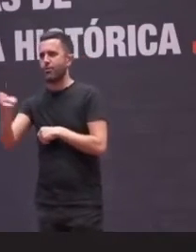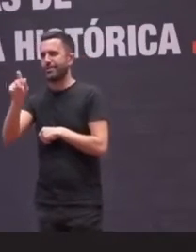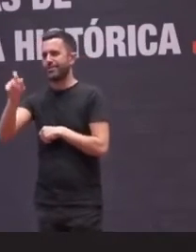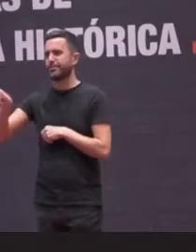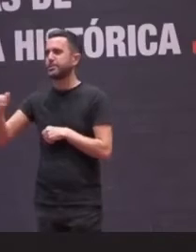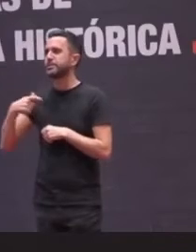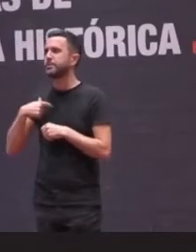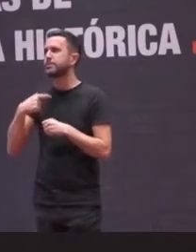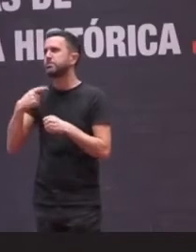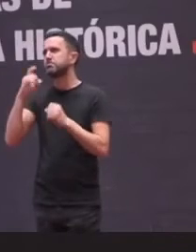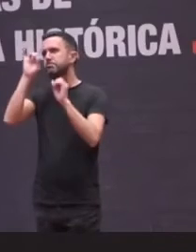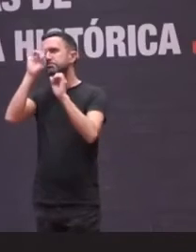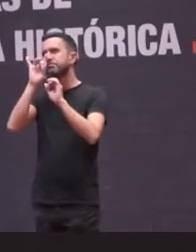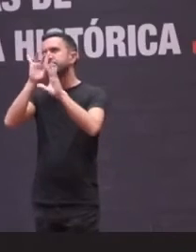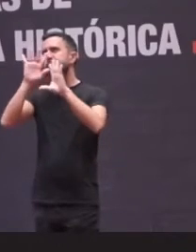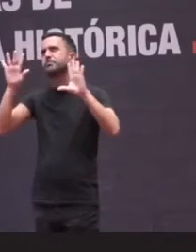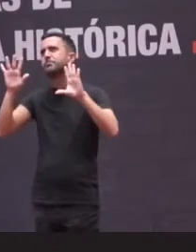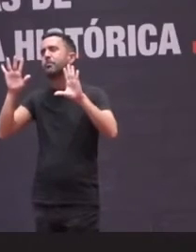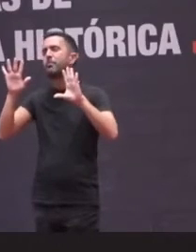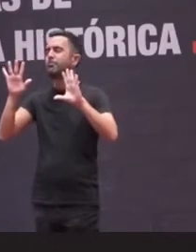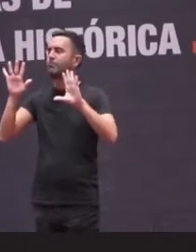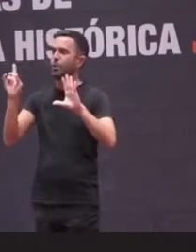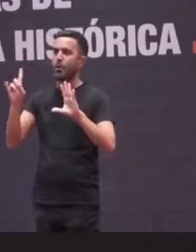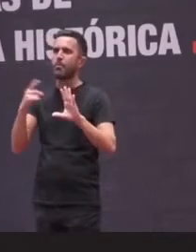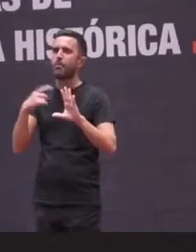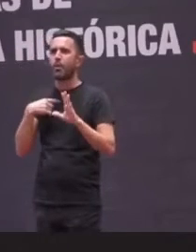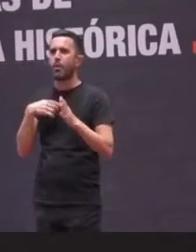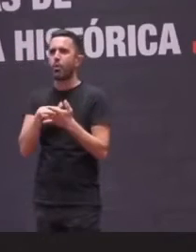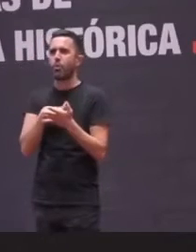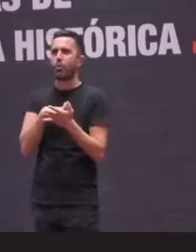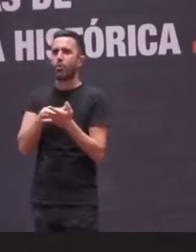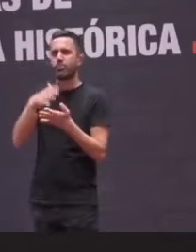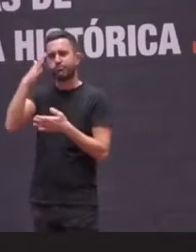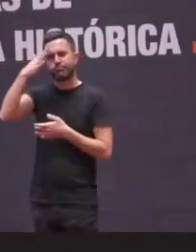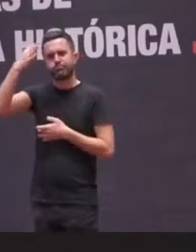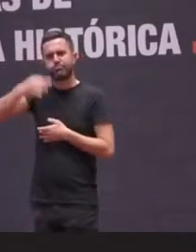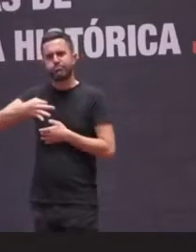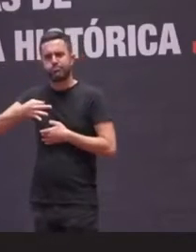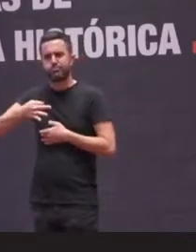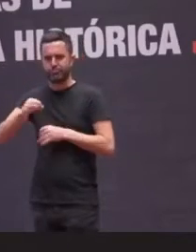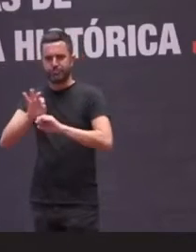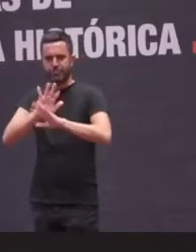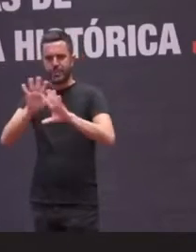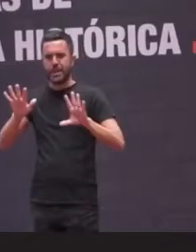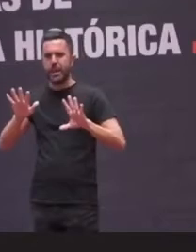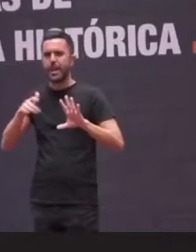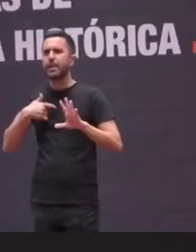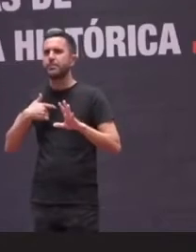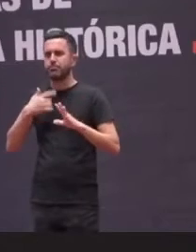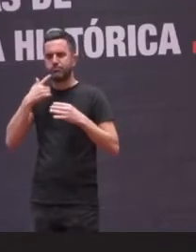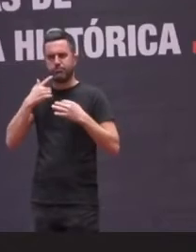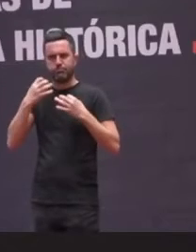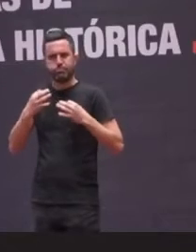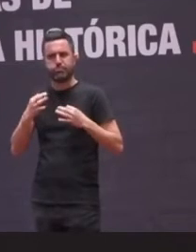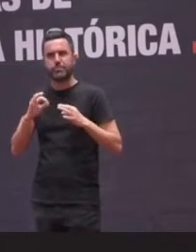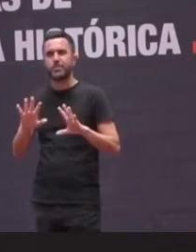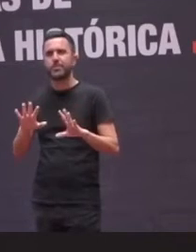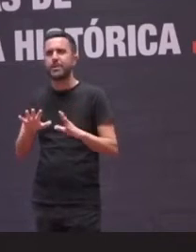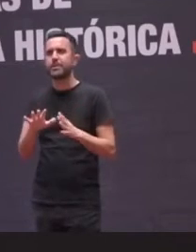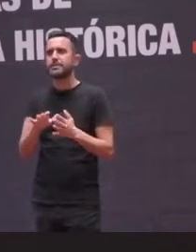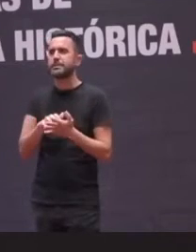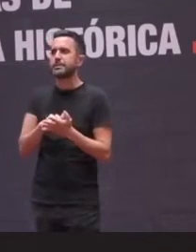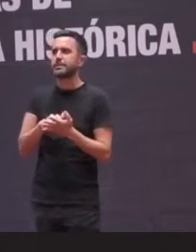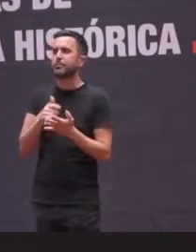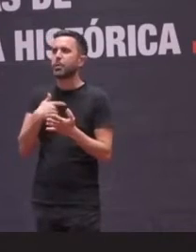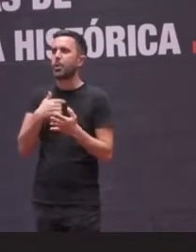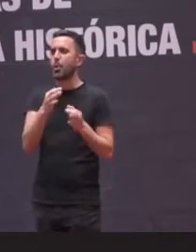cheguei a convicción, pero con moitas dúbidas. Eu tiña convicción, clara, evidente, era notorio. Pero nos xulgados, además de ser